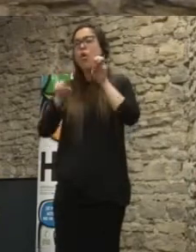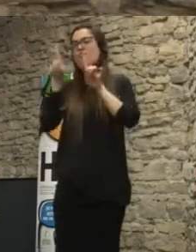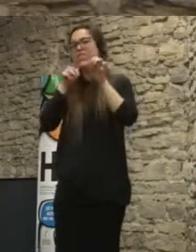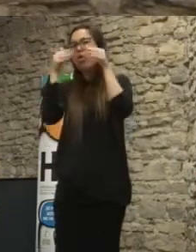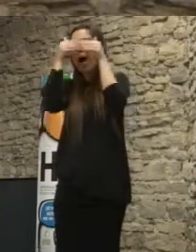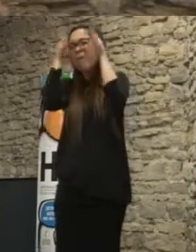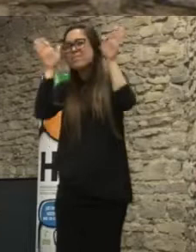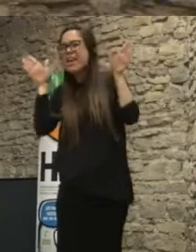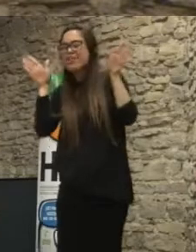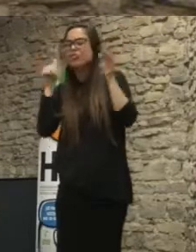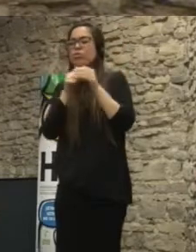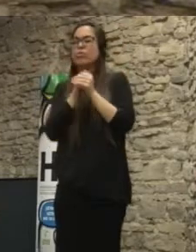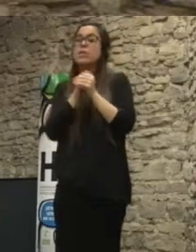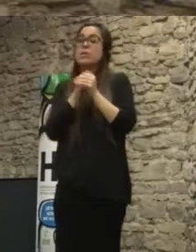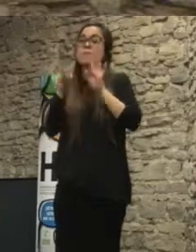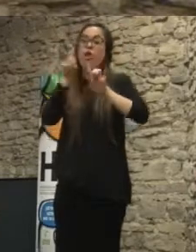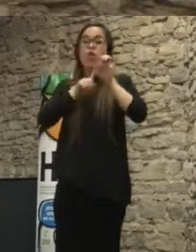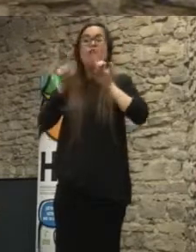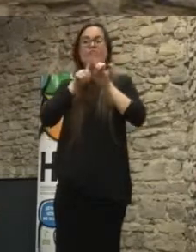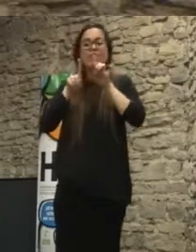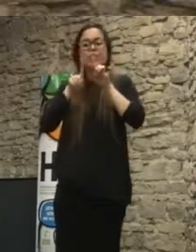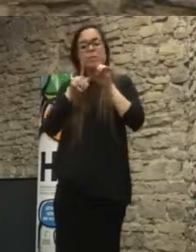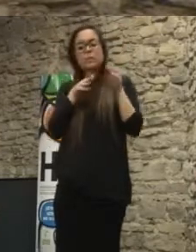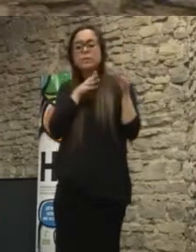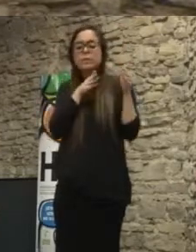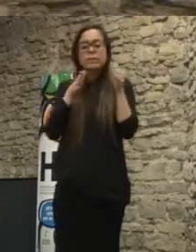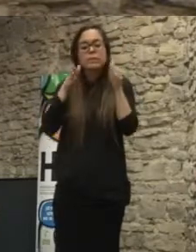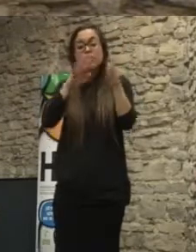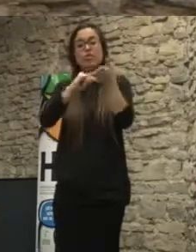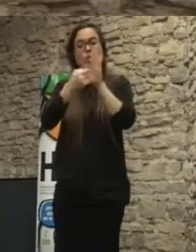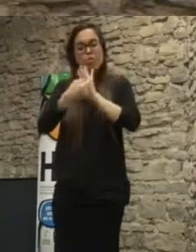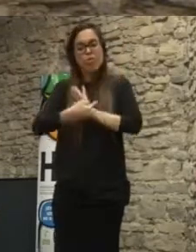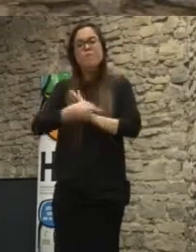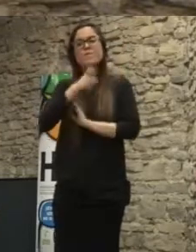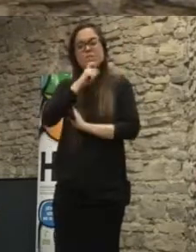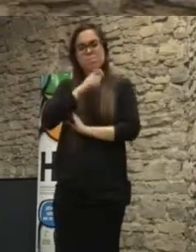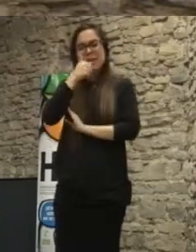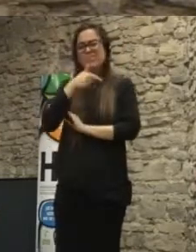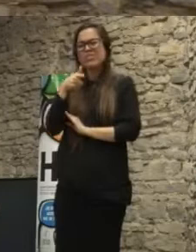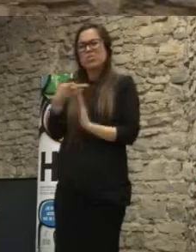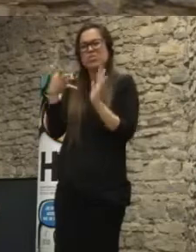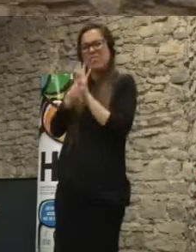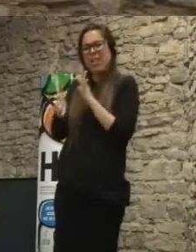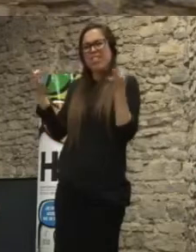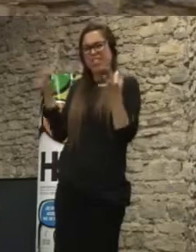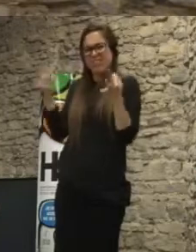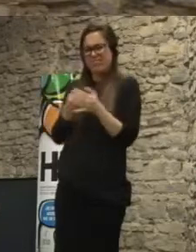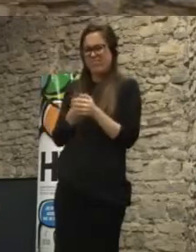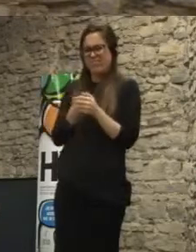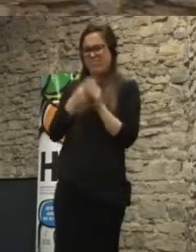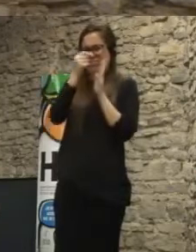más difícil de conducir, ¿no? Todo esto, ¿qué nos está apuntando? Todo esto,